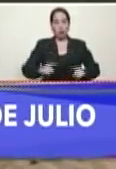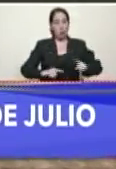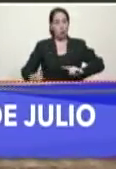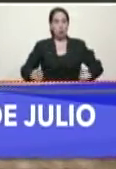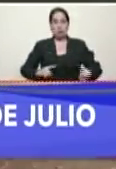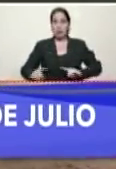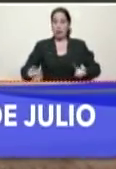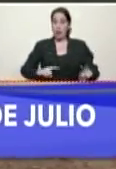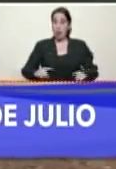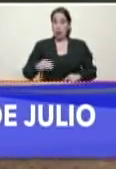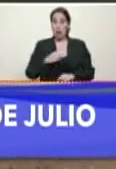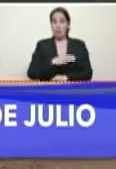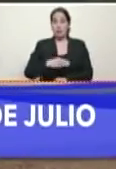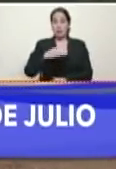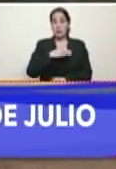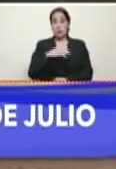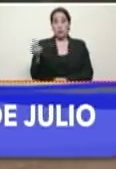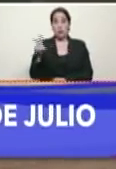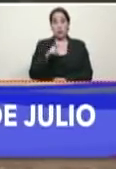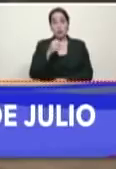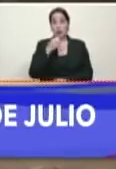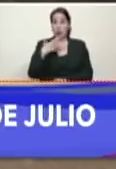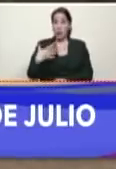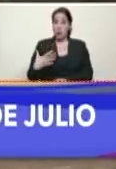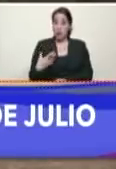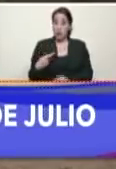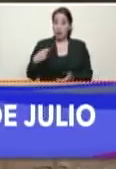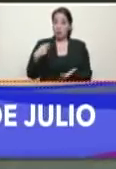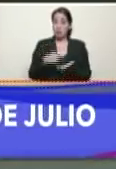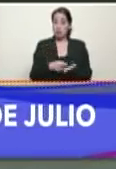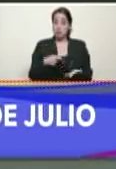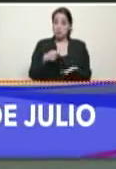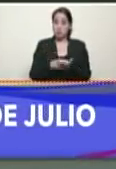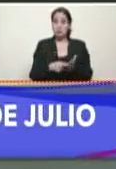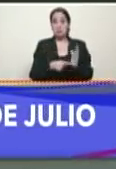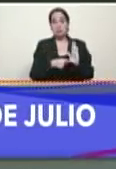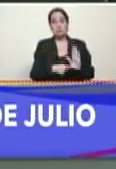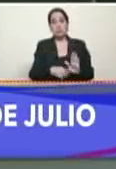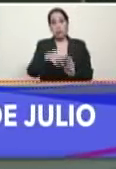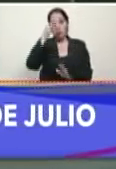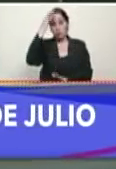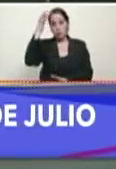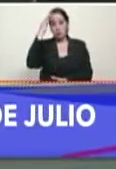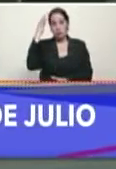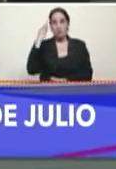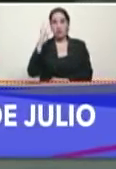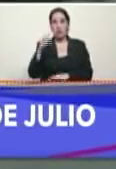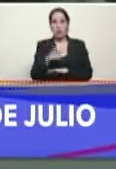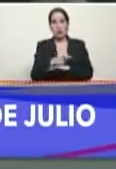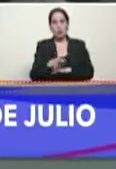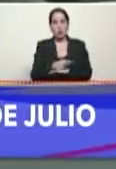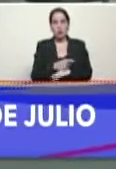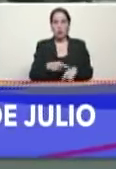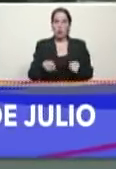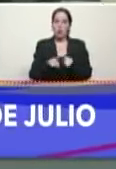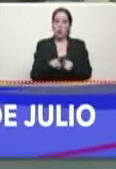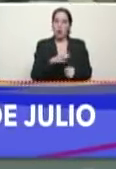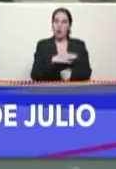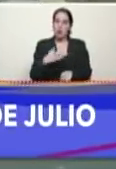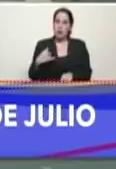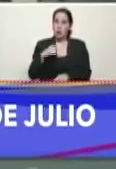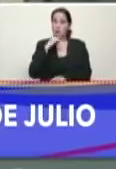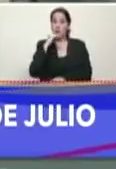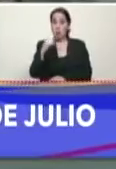a través de la misión Venezuela Bella y tenemos que rendir los recursos ante el Consejo Federal de Gobierno. Igualmente quiero informarle, darle parte a usted,